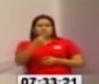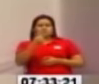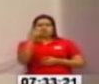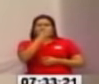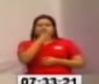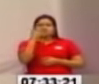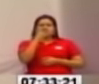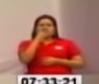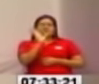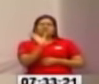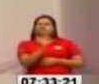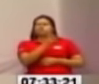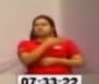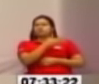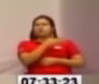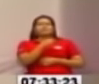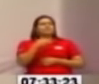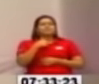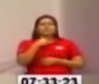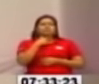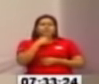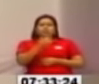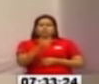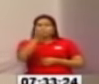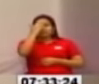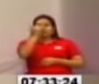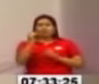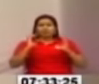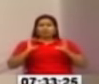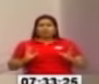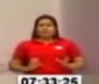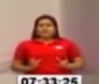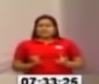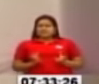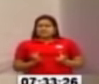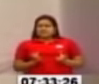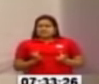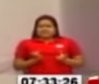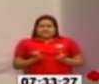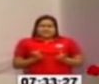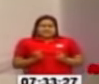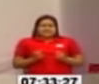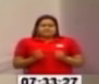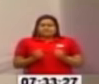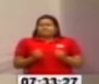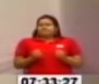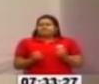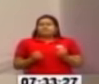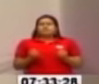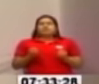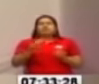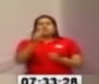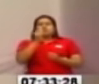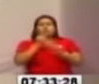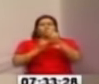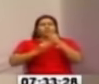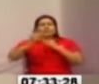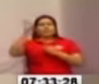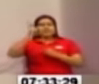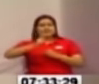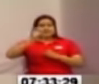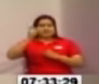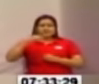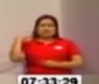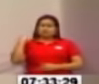esto es, le sometemos al cuerpo a un proceso de estrés. El cuerpo necesita mantenerse informado, necesita